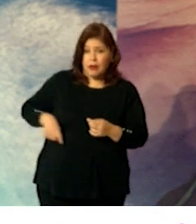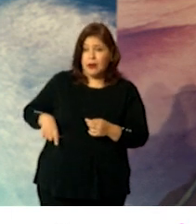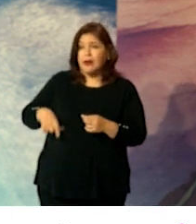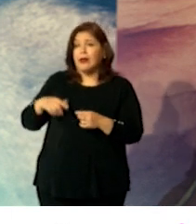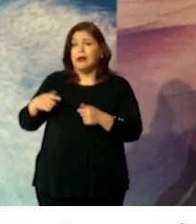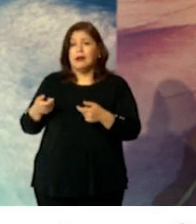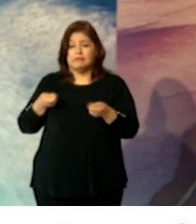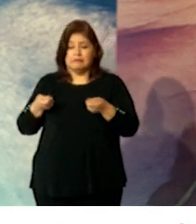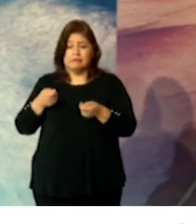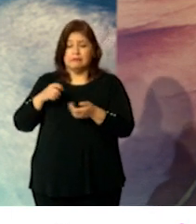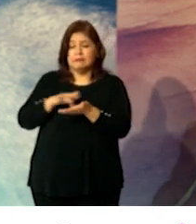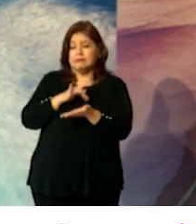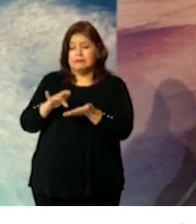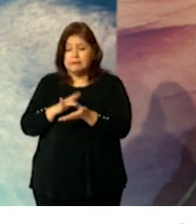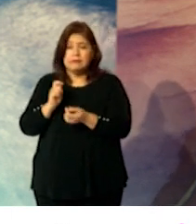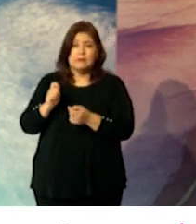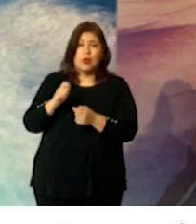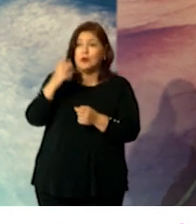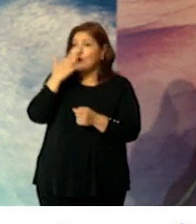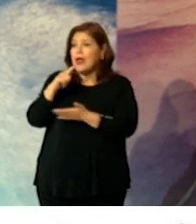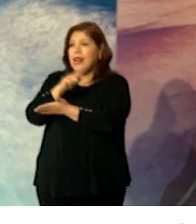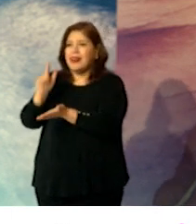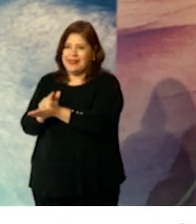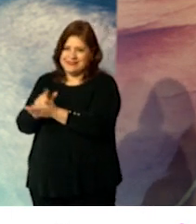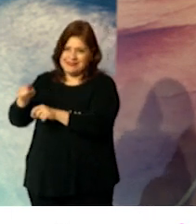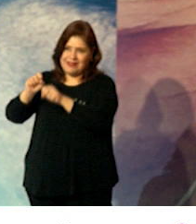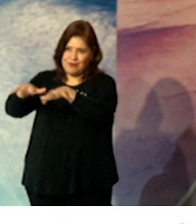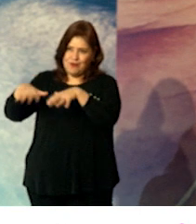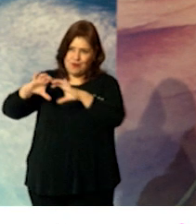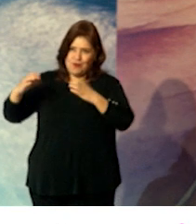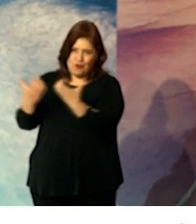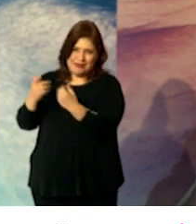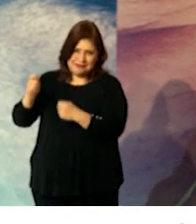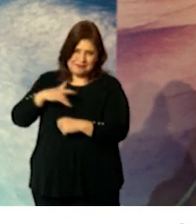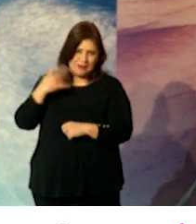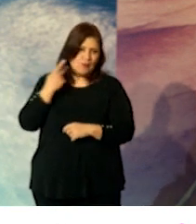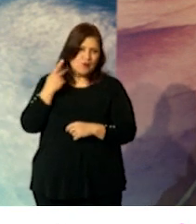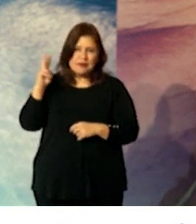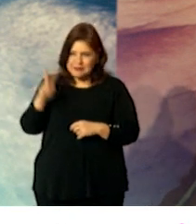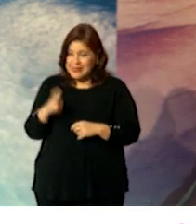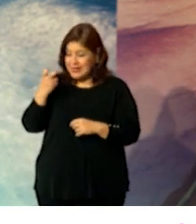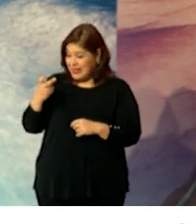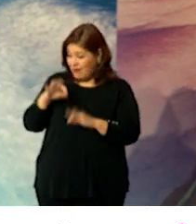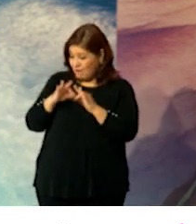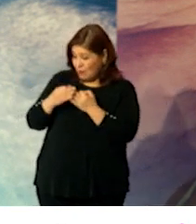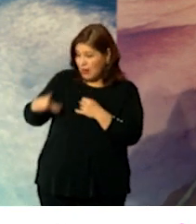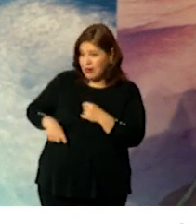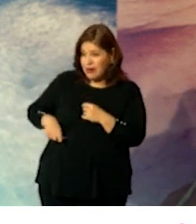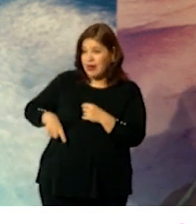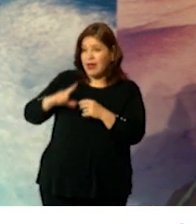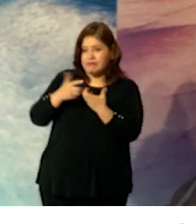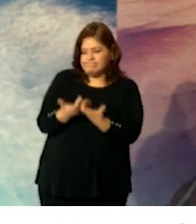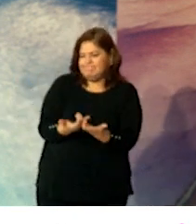teléfono y no con las leyes y en el Congreso. Y esa manera de gobernar está llamando a la